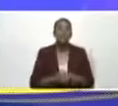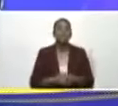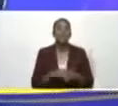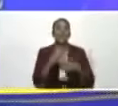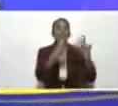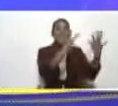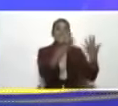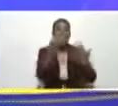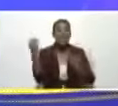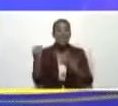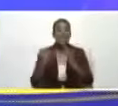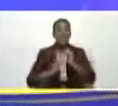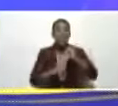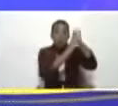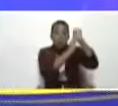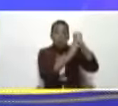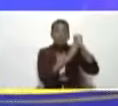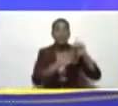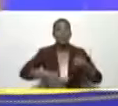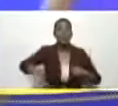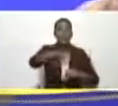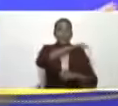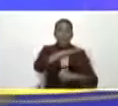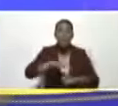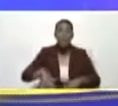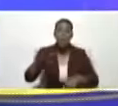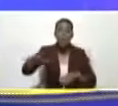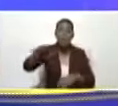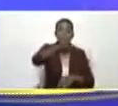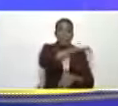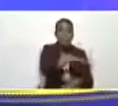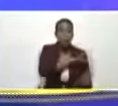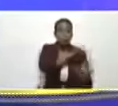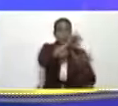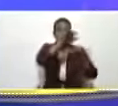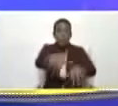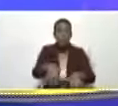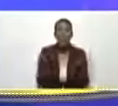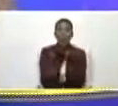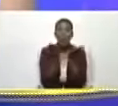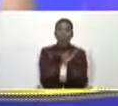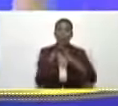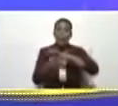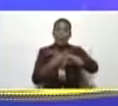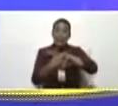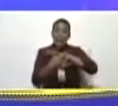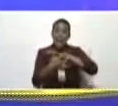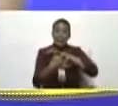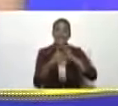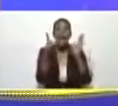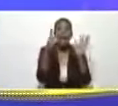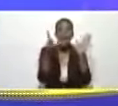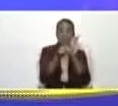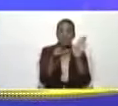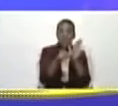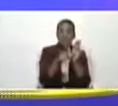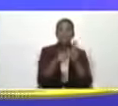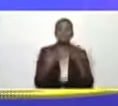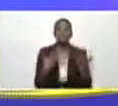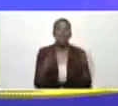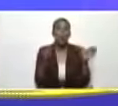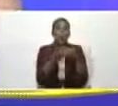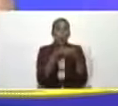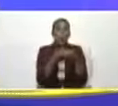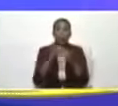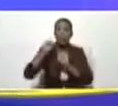700 delegados de nuestro territorio nacional de las escuelas técnicas de los liceos de nuestra hermosa